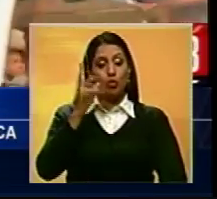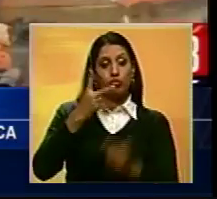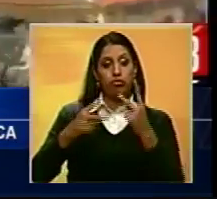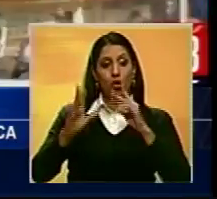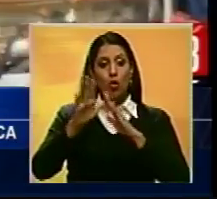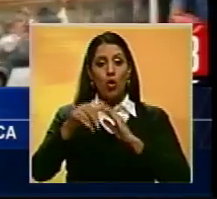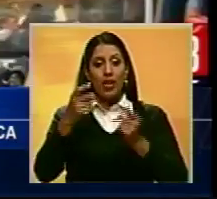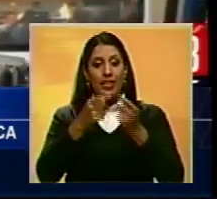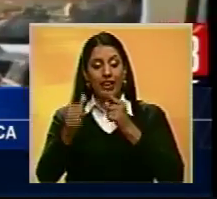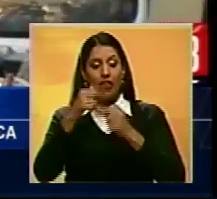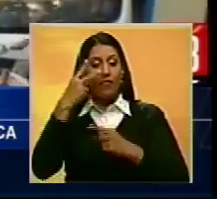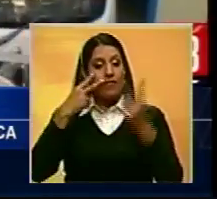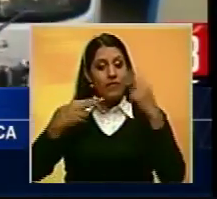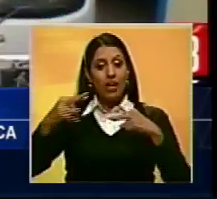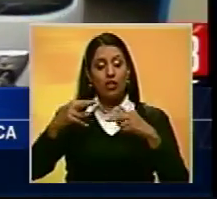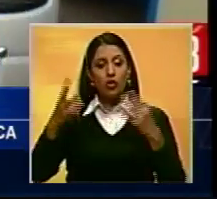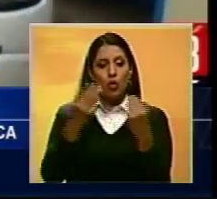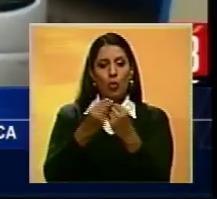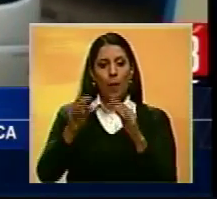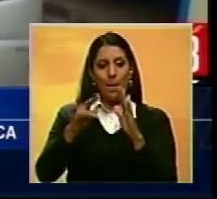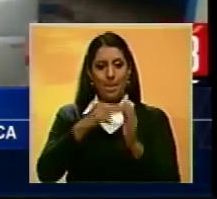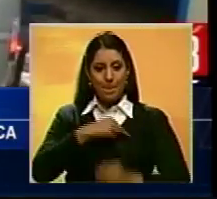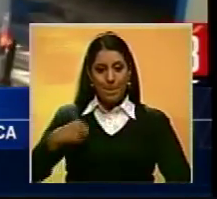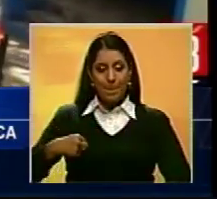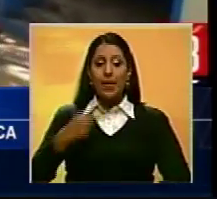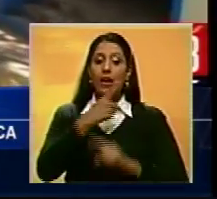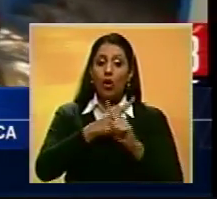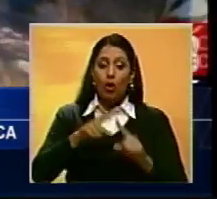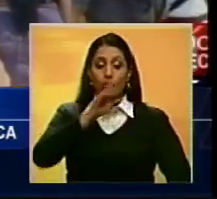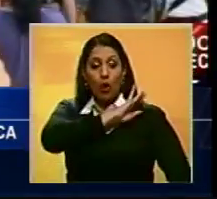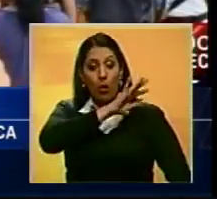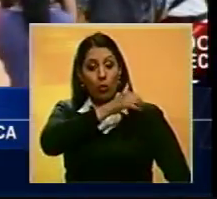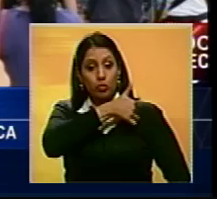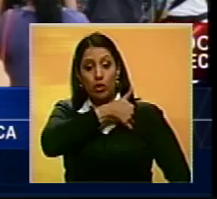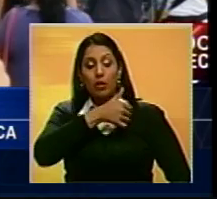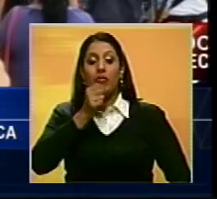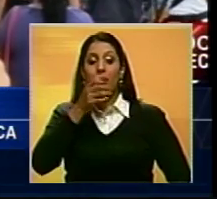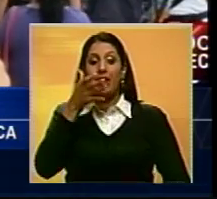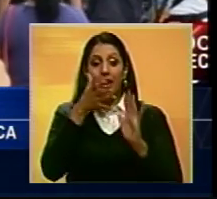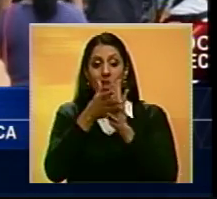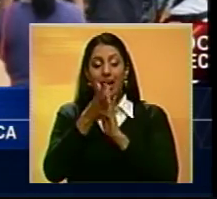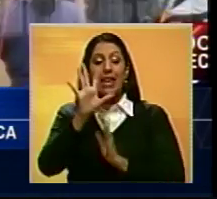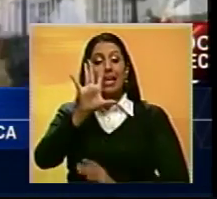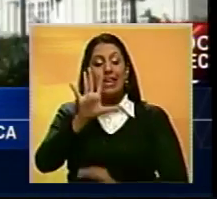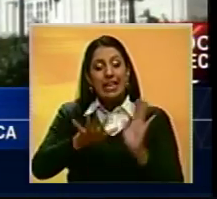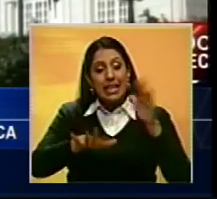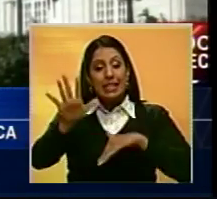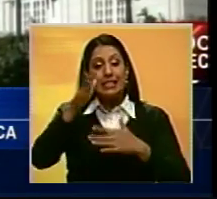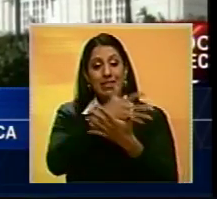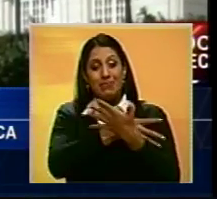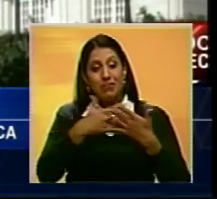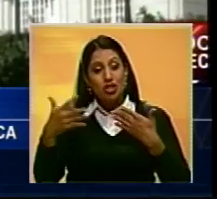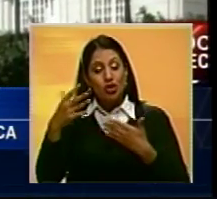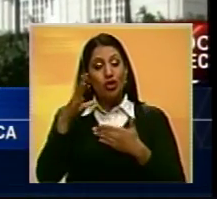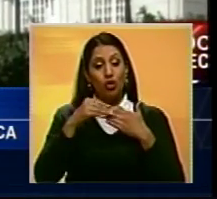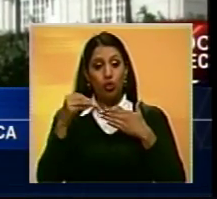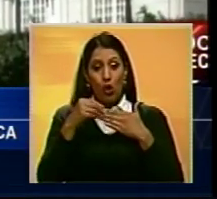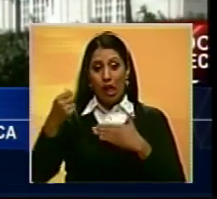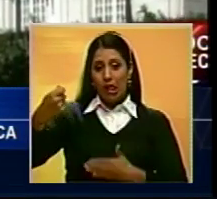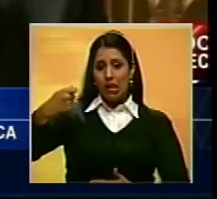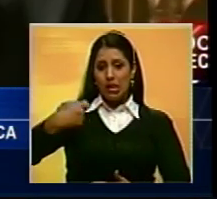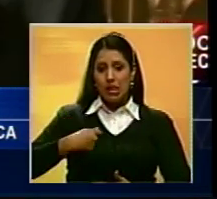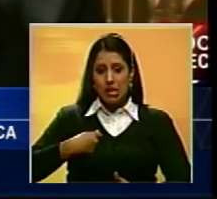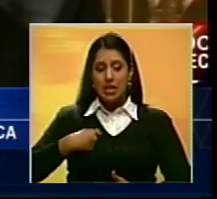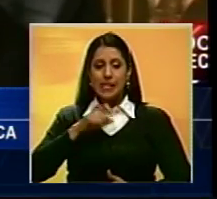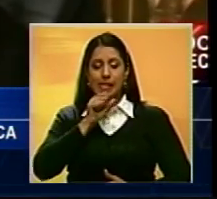peculado, lavado de dinero y agrupaciones ilícitas. Según autoridades, Saca recibió más de $15 millones de una